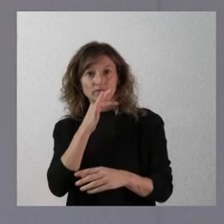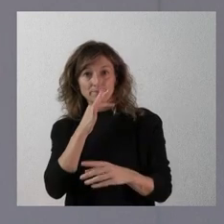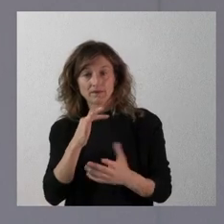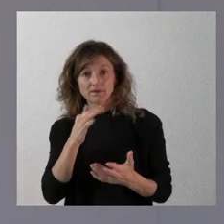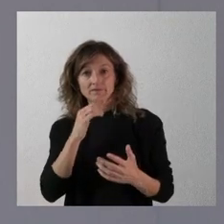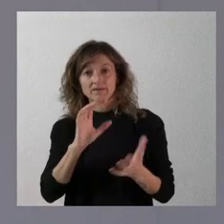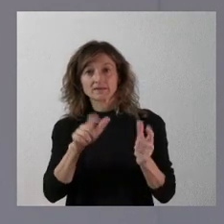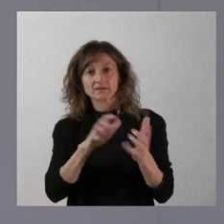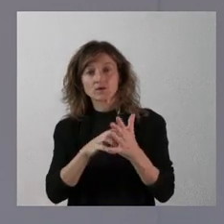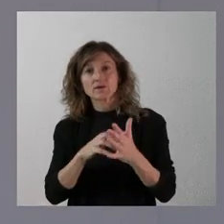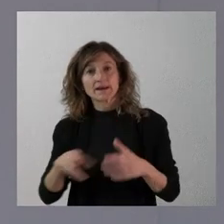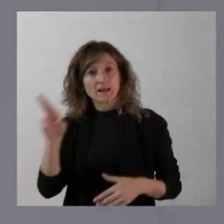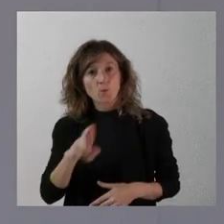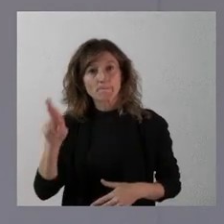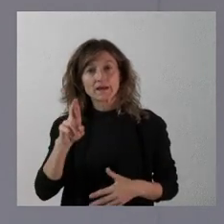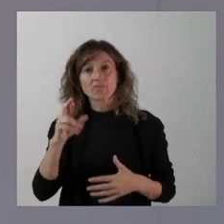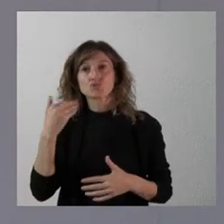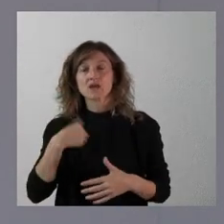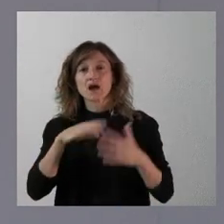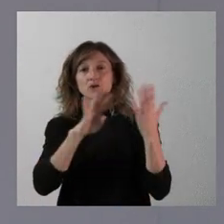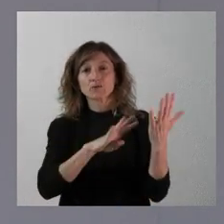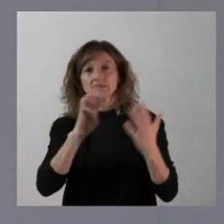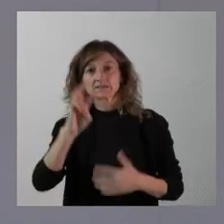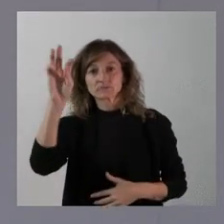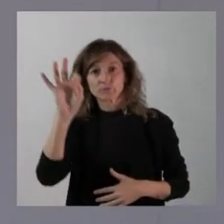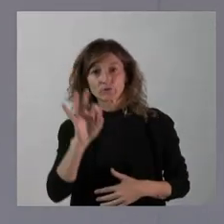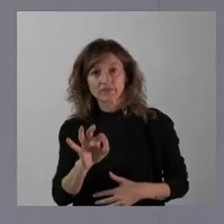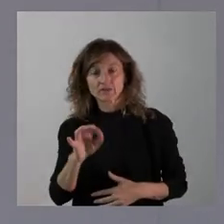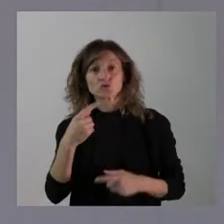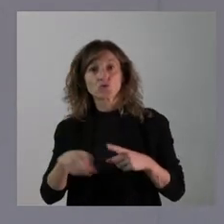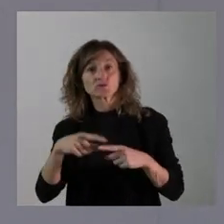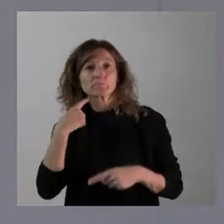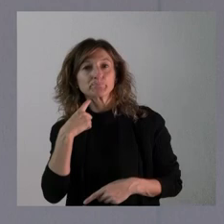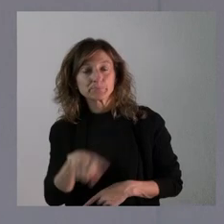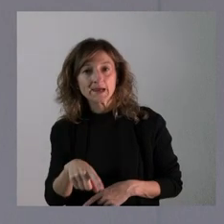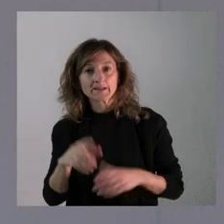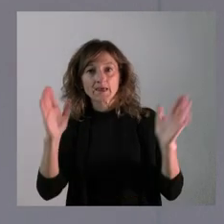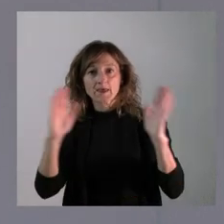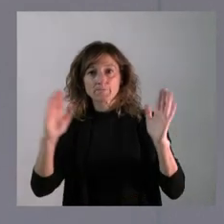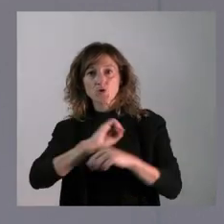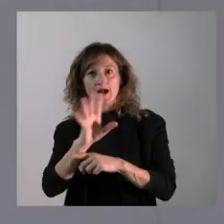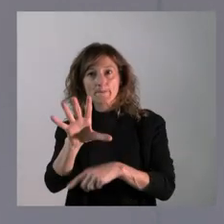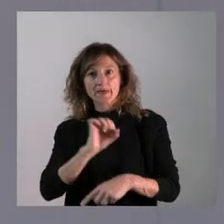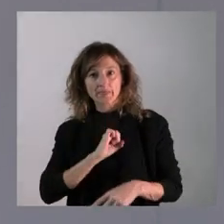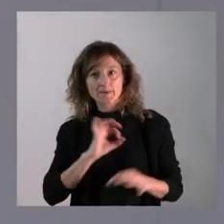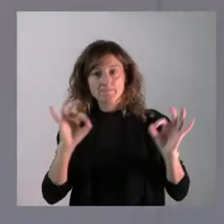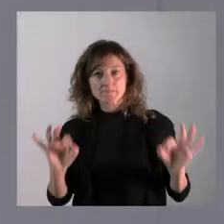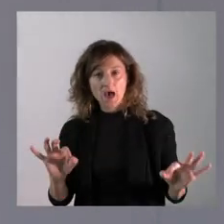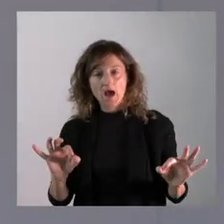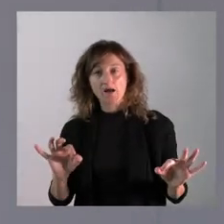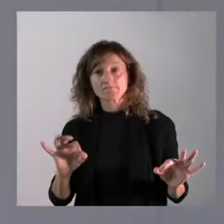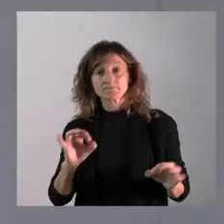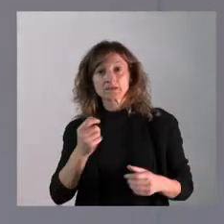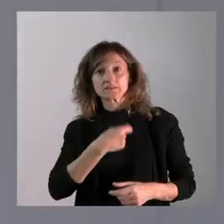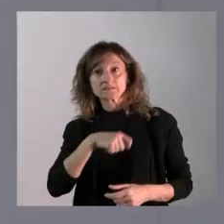autónomas que más ha recuperado ya hemos recuperado el 93% de todo lo que perdimos durante la pandemia y que en